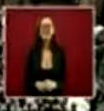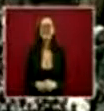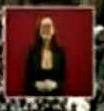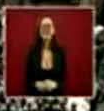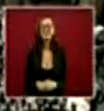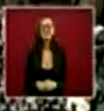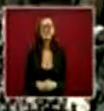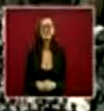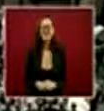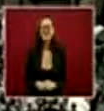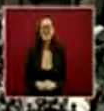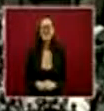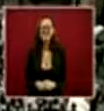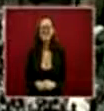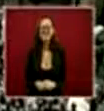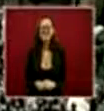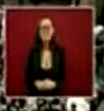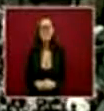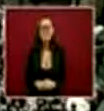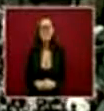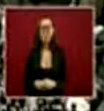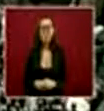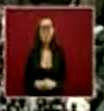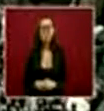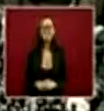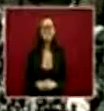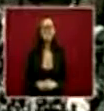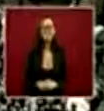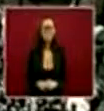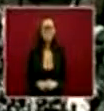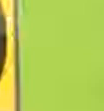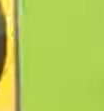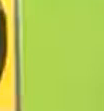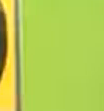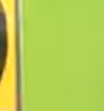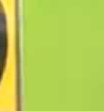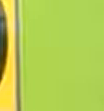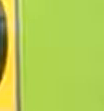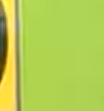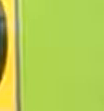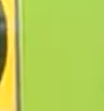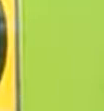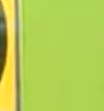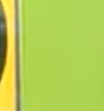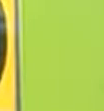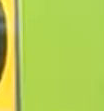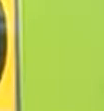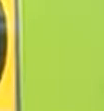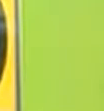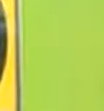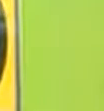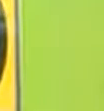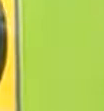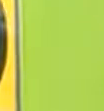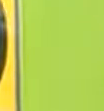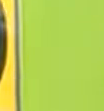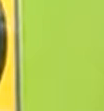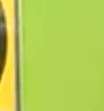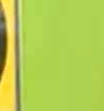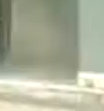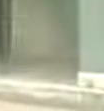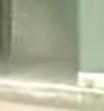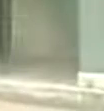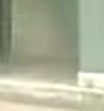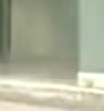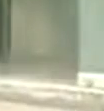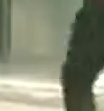distribución, y ese es el problema que México ha tenido por mucho tiempo. El problema de distribución tiene una latitud geográfica, el sur y el norte, haciéndolo